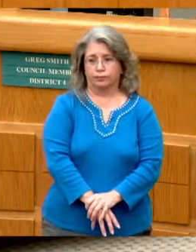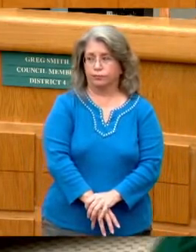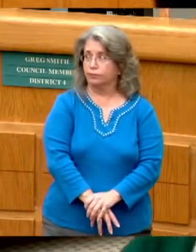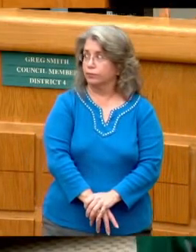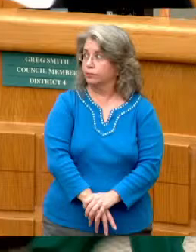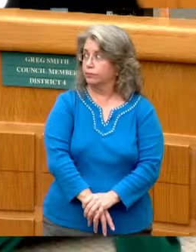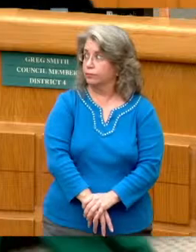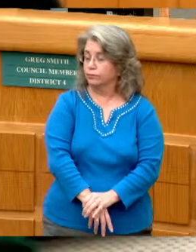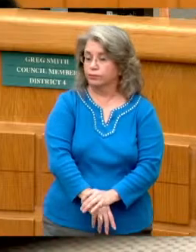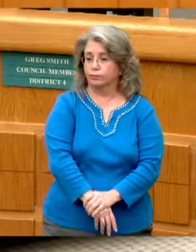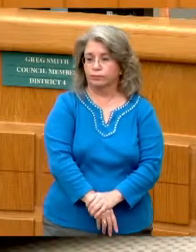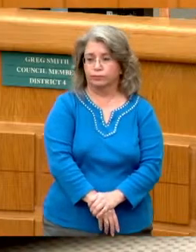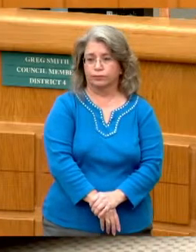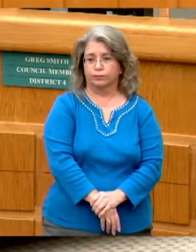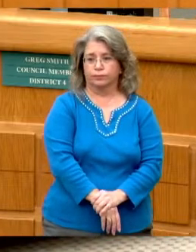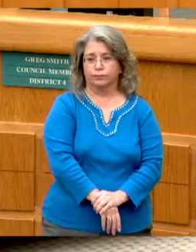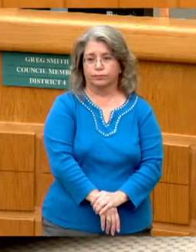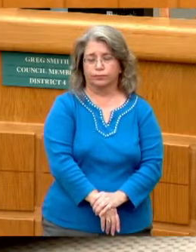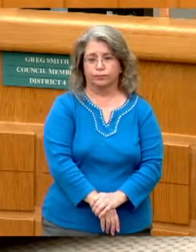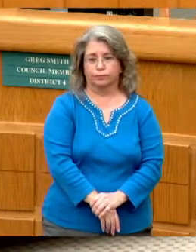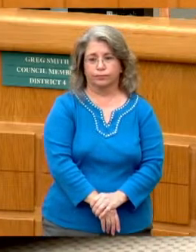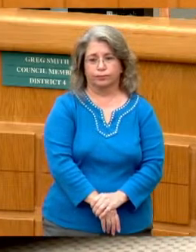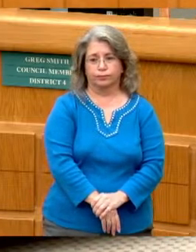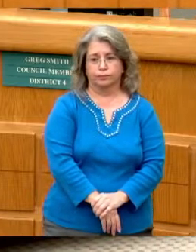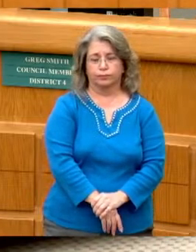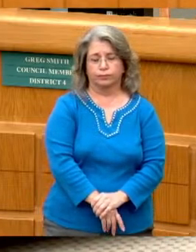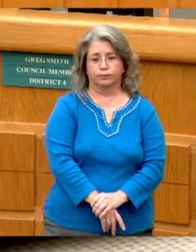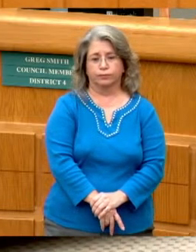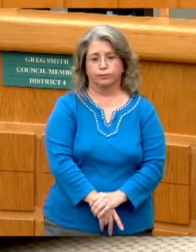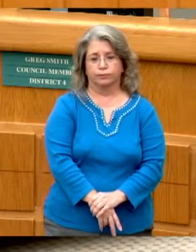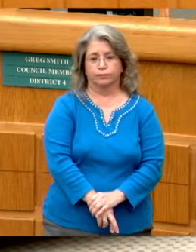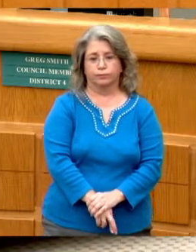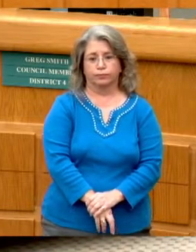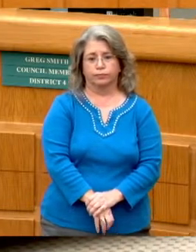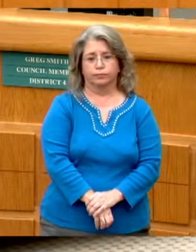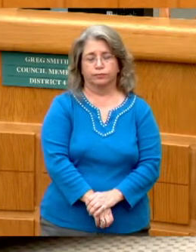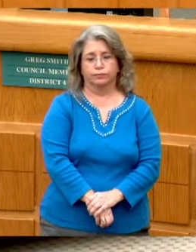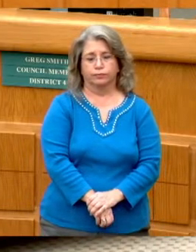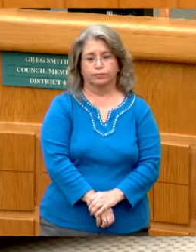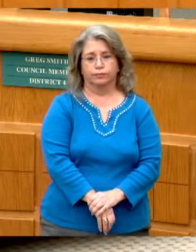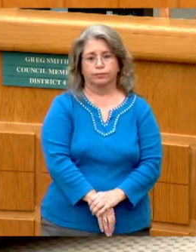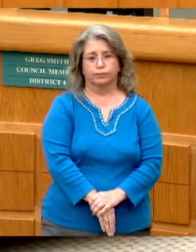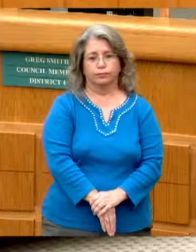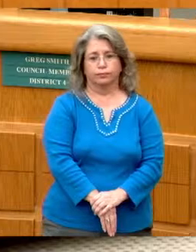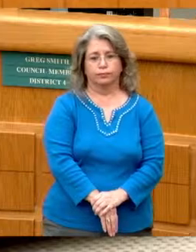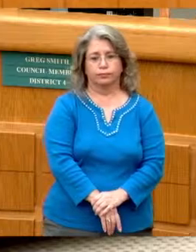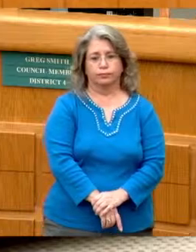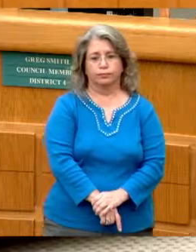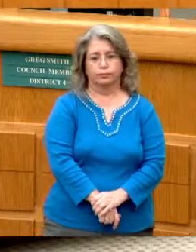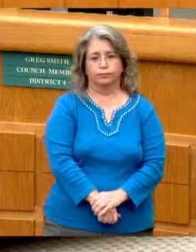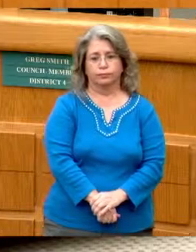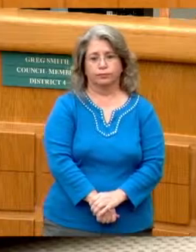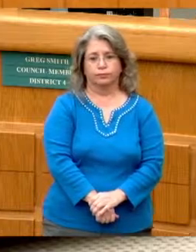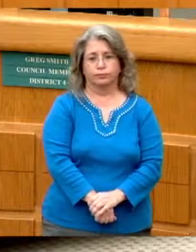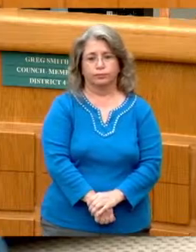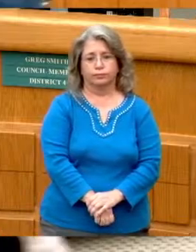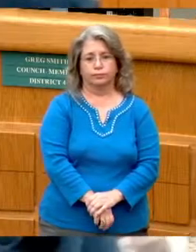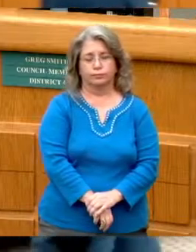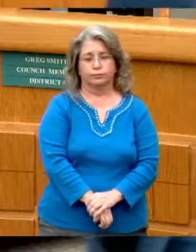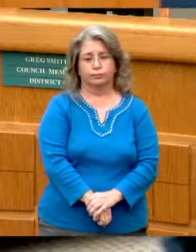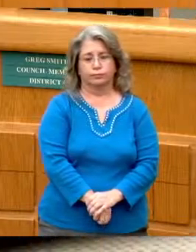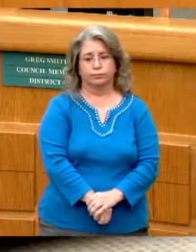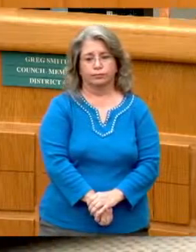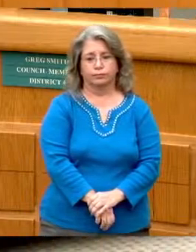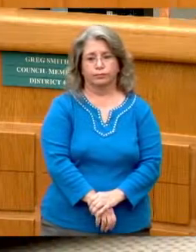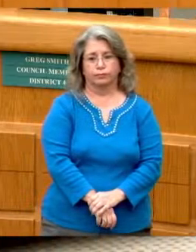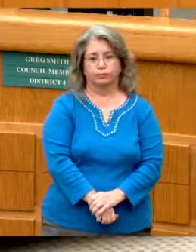vacunas llegaron. Probamos que podíamos vacunar a nuestra población más vulnerable y por eso nos enviaron más vacunas. Nos